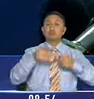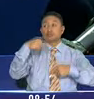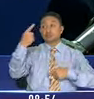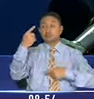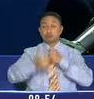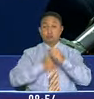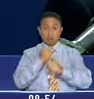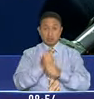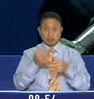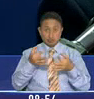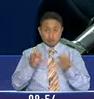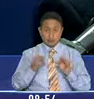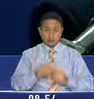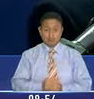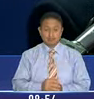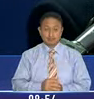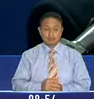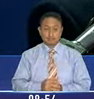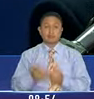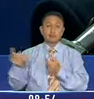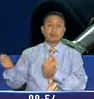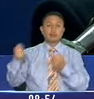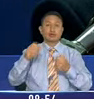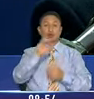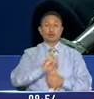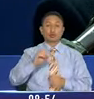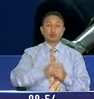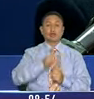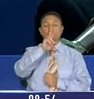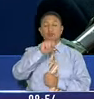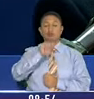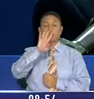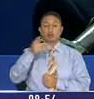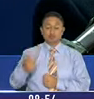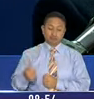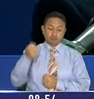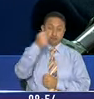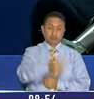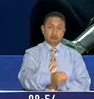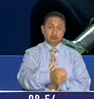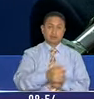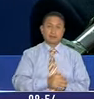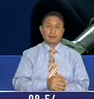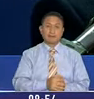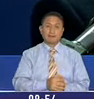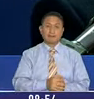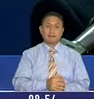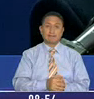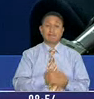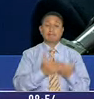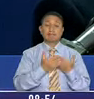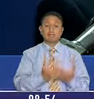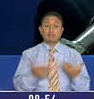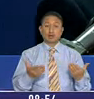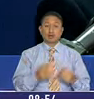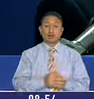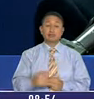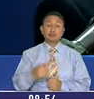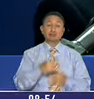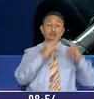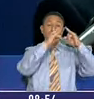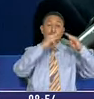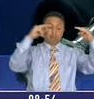año 2024, la adjudicación octubre del año 2024, y digamos la obra, subestaciones,